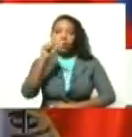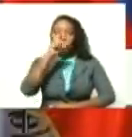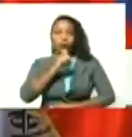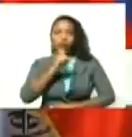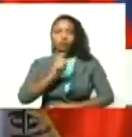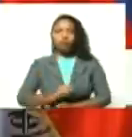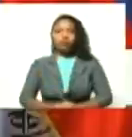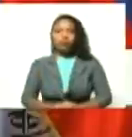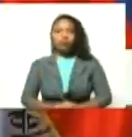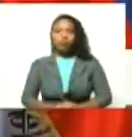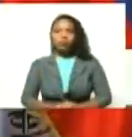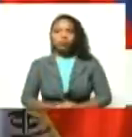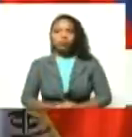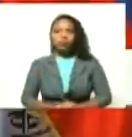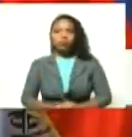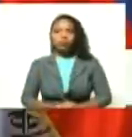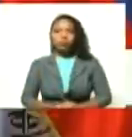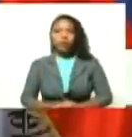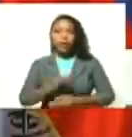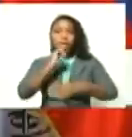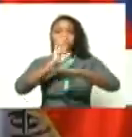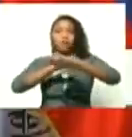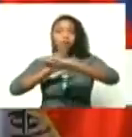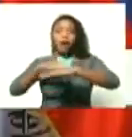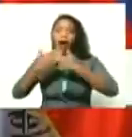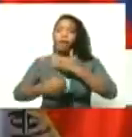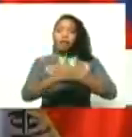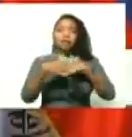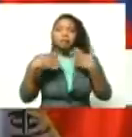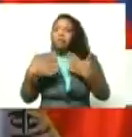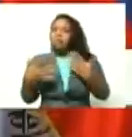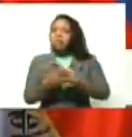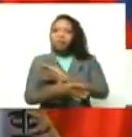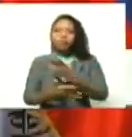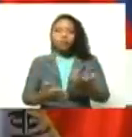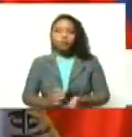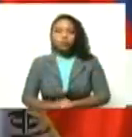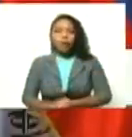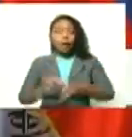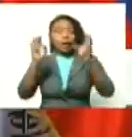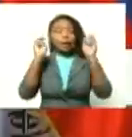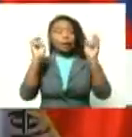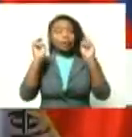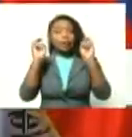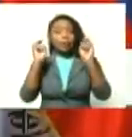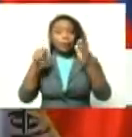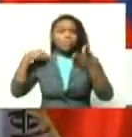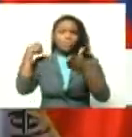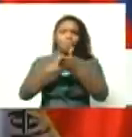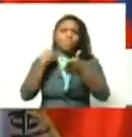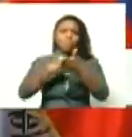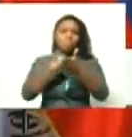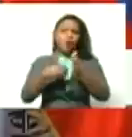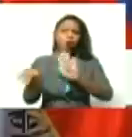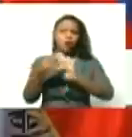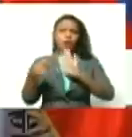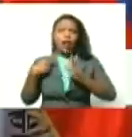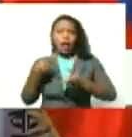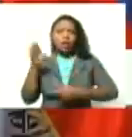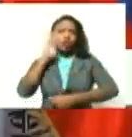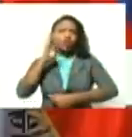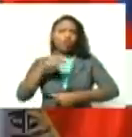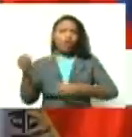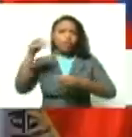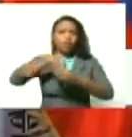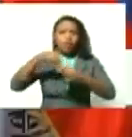anualmente, informar de los avances que en materia de lucha contra la corrupción dentro